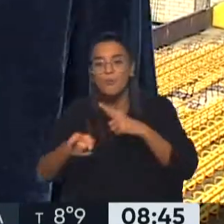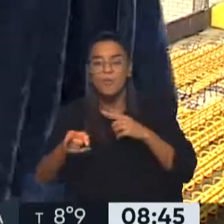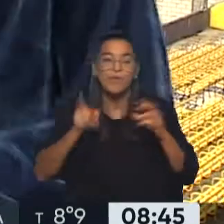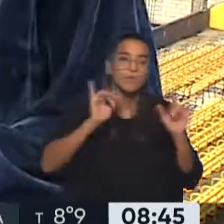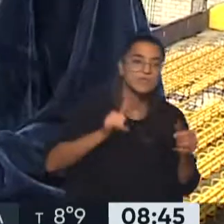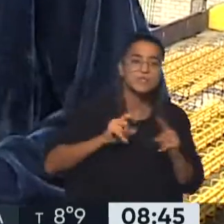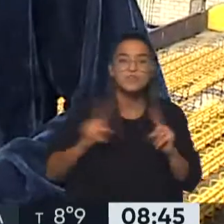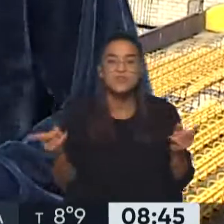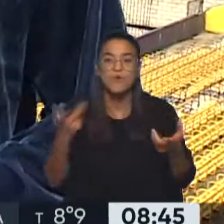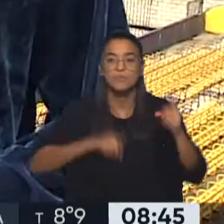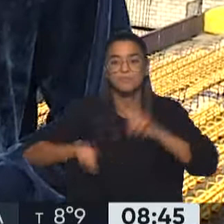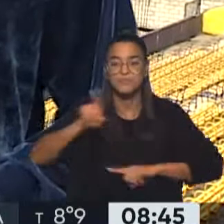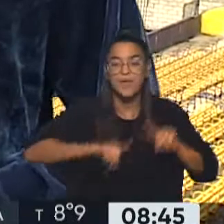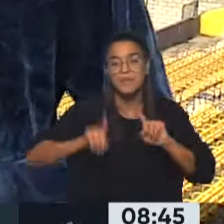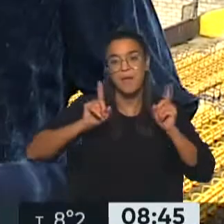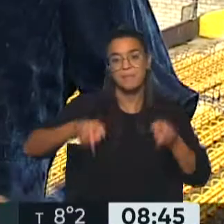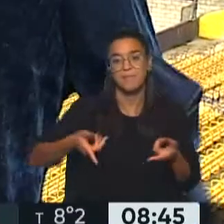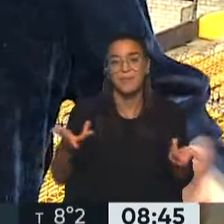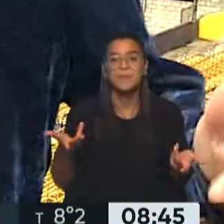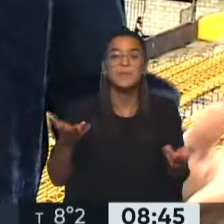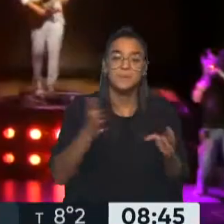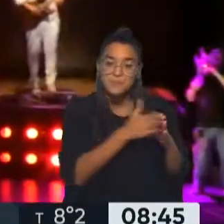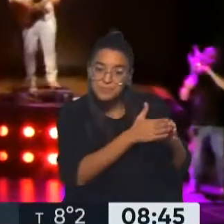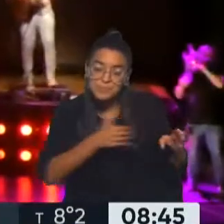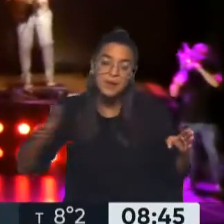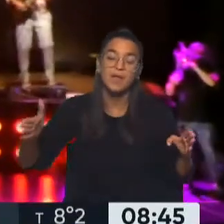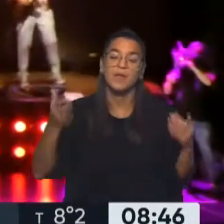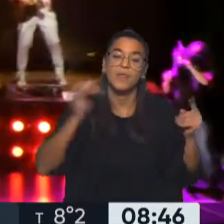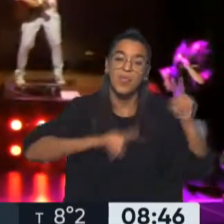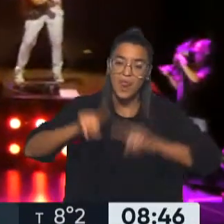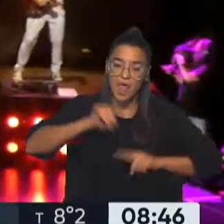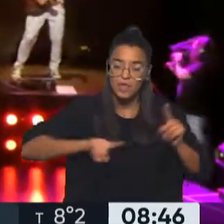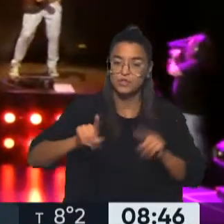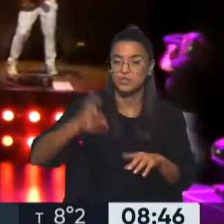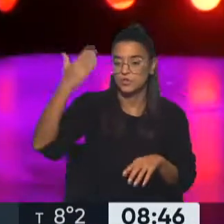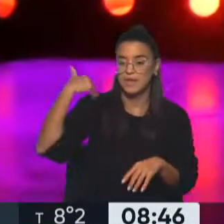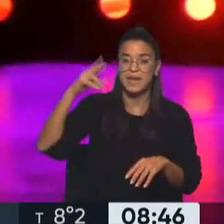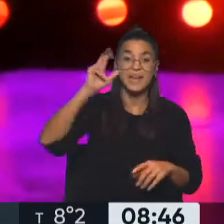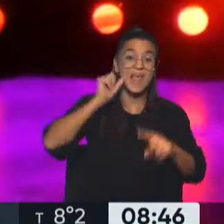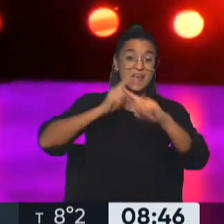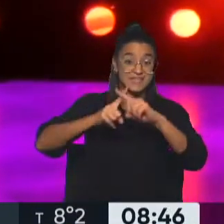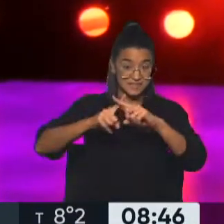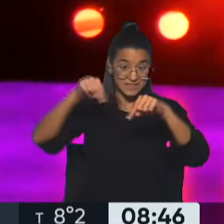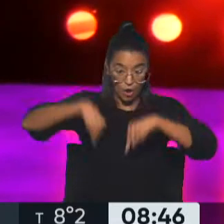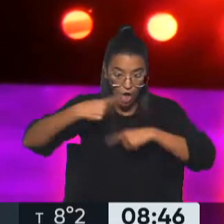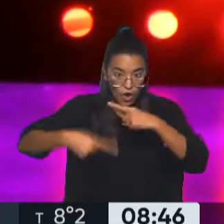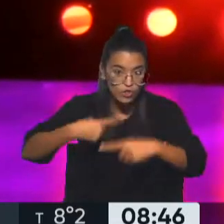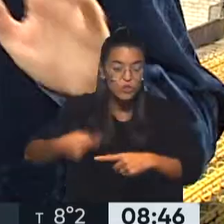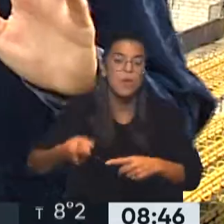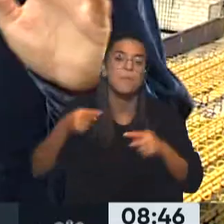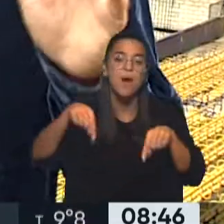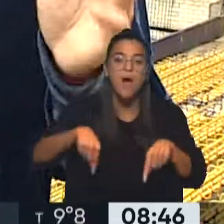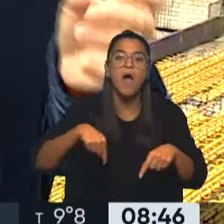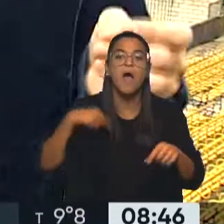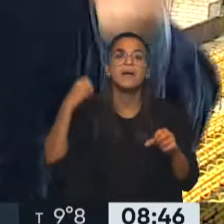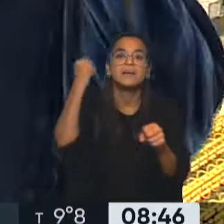y componer la dirección. Así que bueno, después de toda esta presentación de dirección que empezó en los recs y que continuamos, llegamos